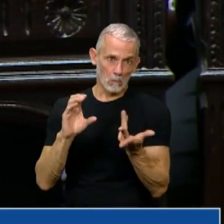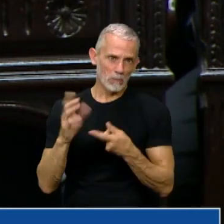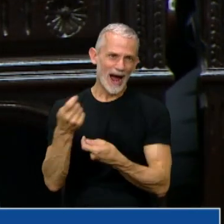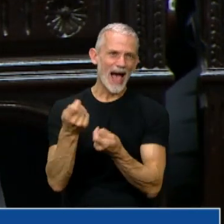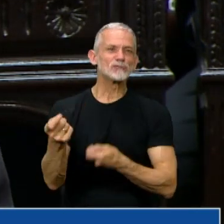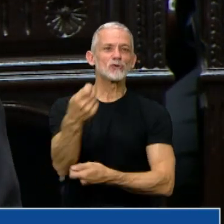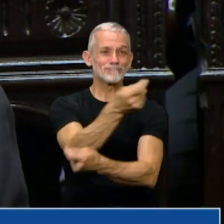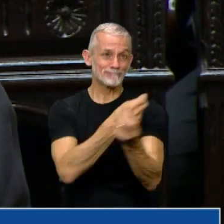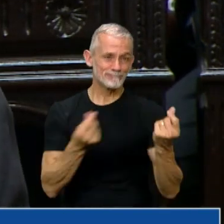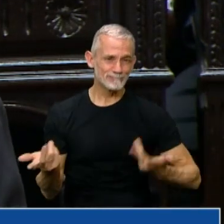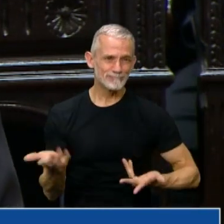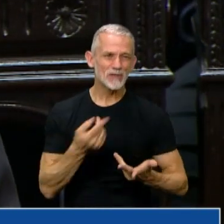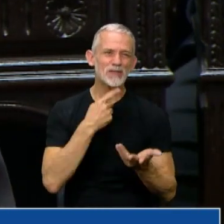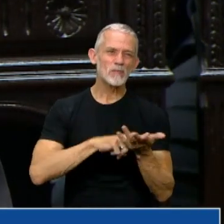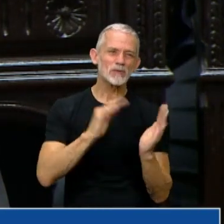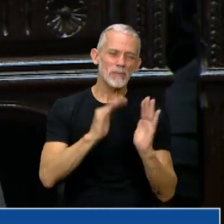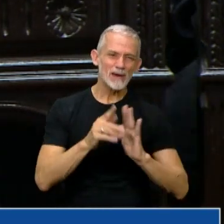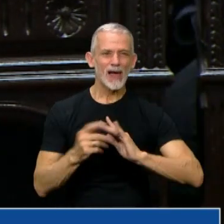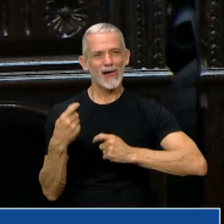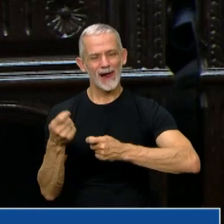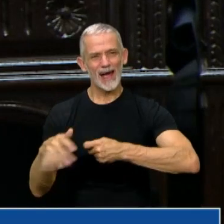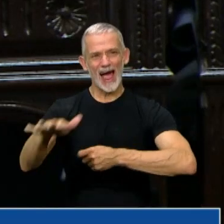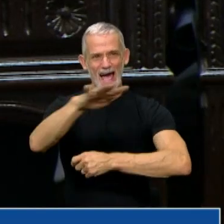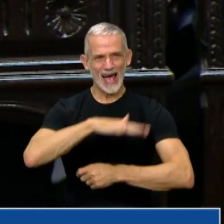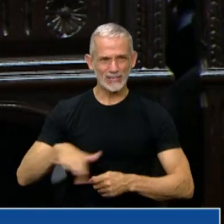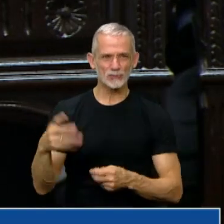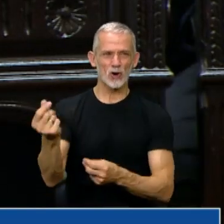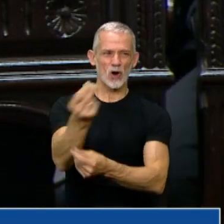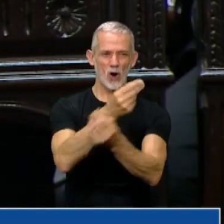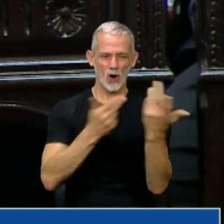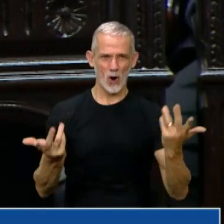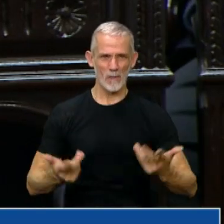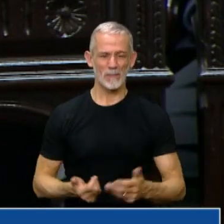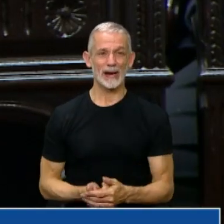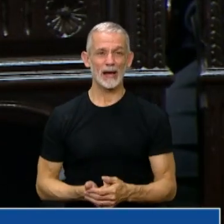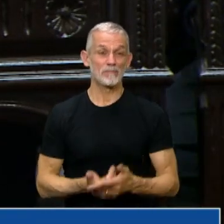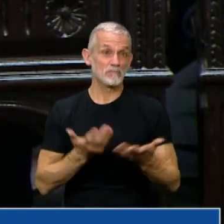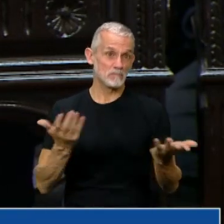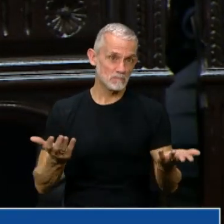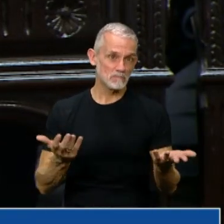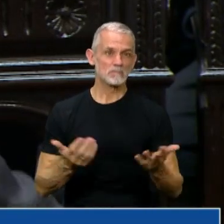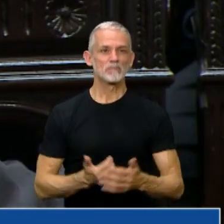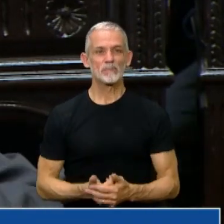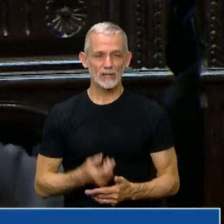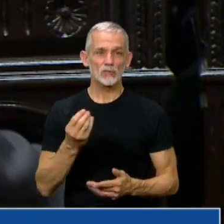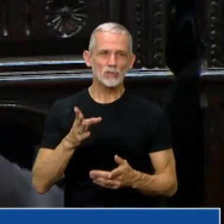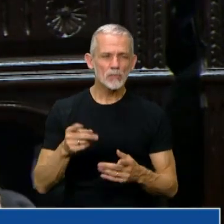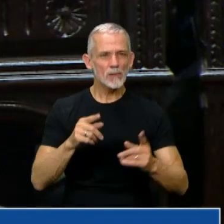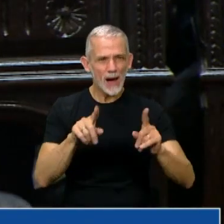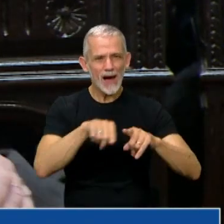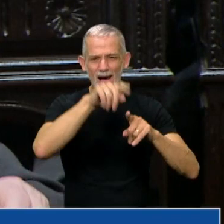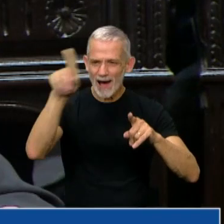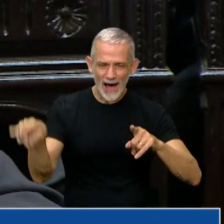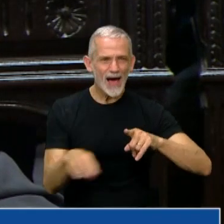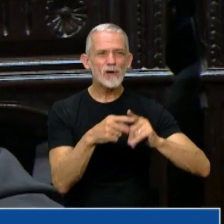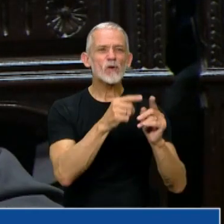de esta disminución de la carga impositiva de una manera sustancial se vuelque al consumo, alimentando la